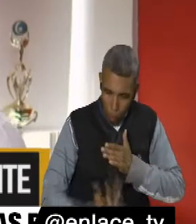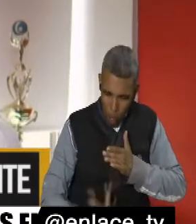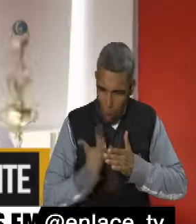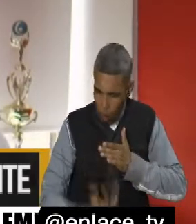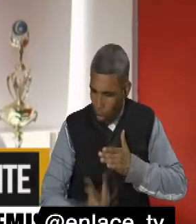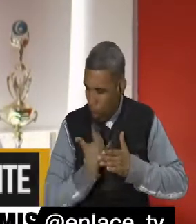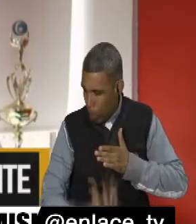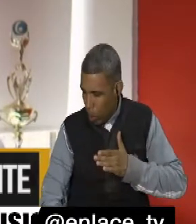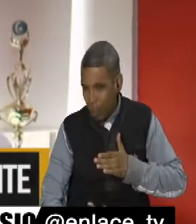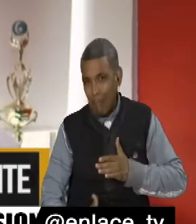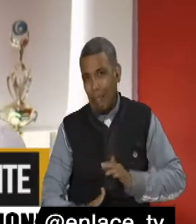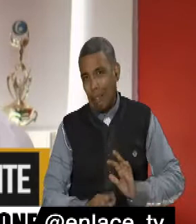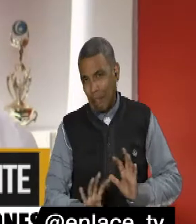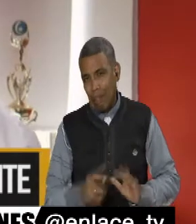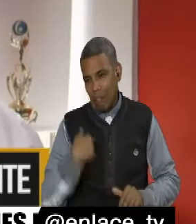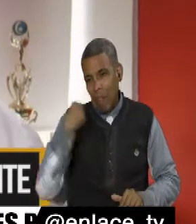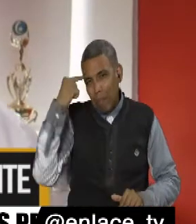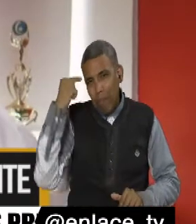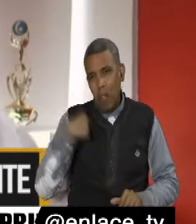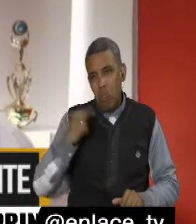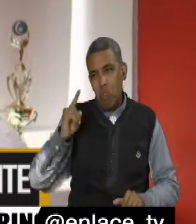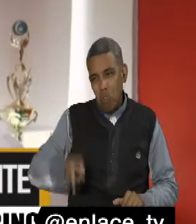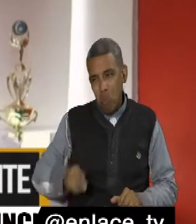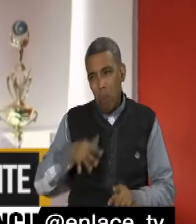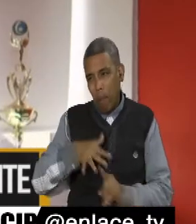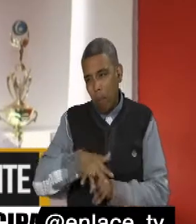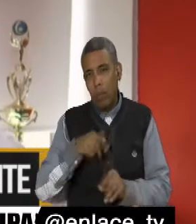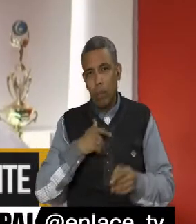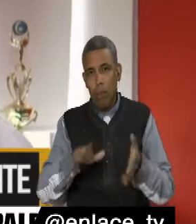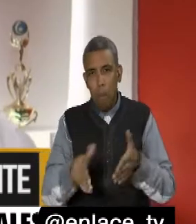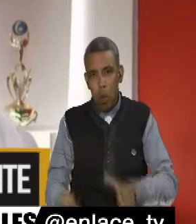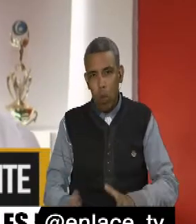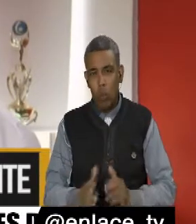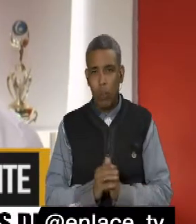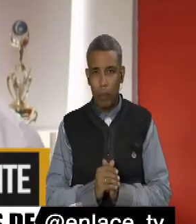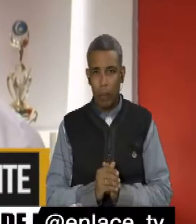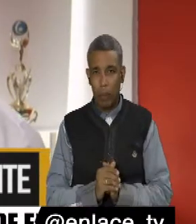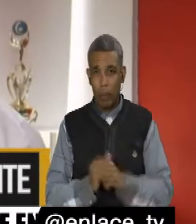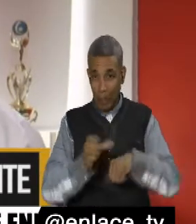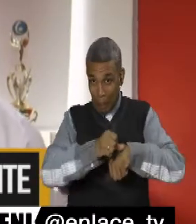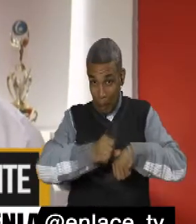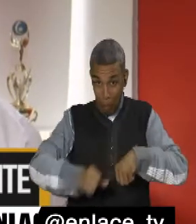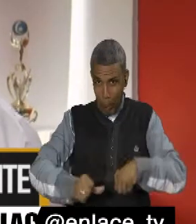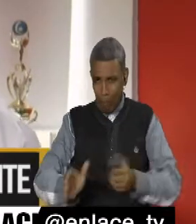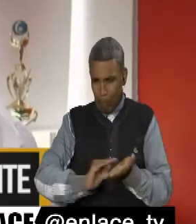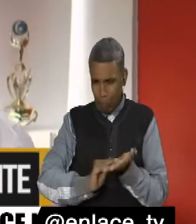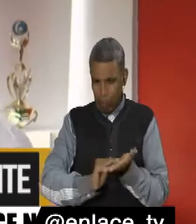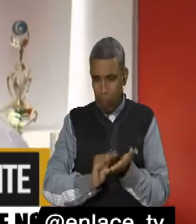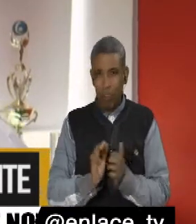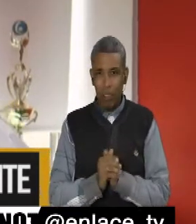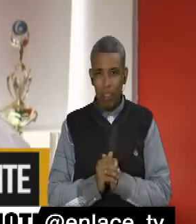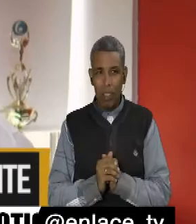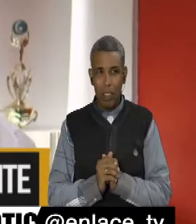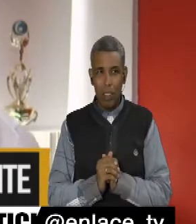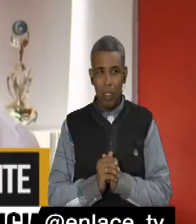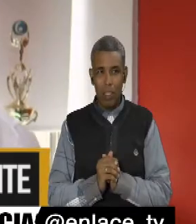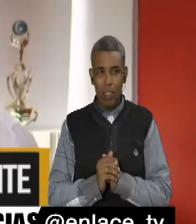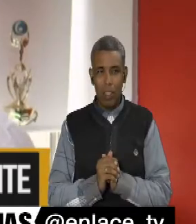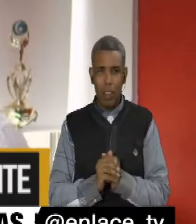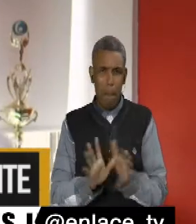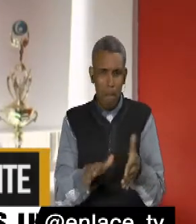que creo que fue la causa de la mortalidad. Ella posterior, en el posoperatorio inmediato de la cirugía